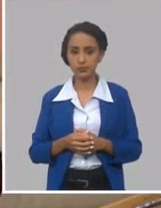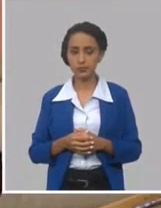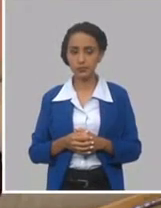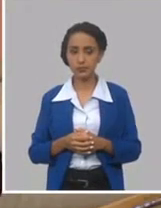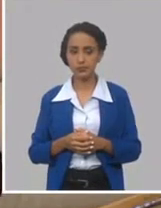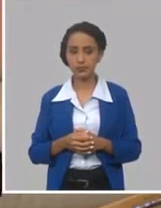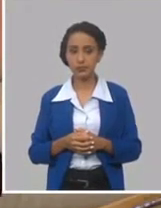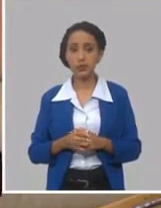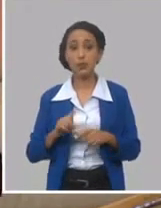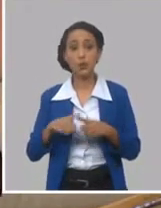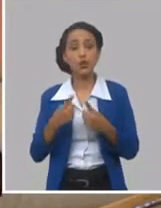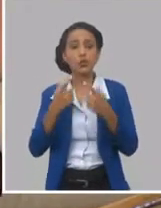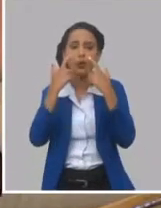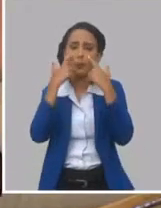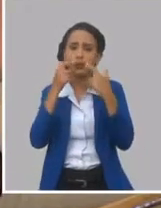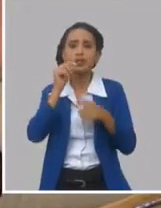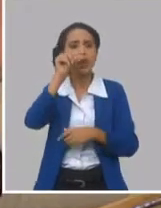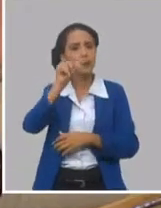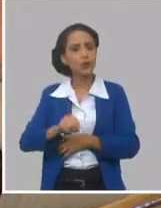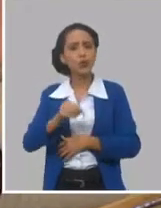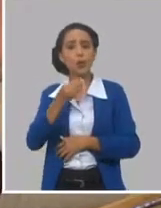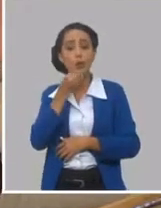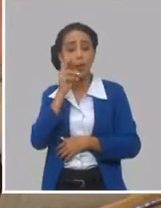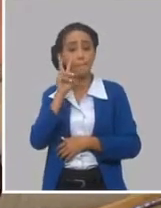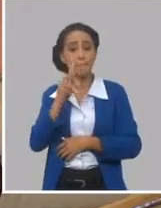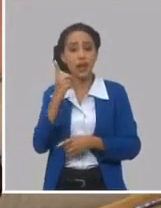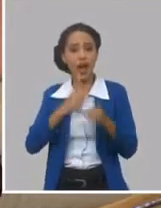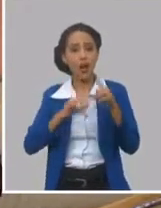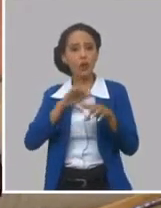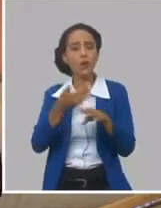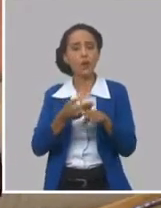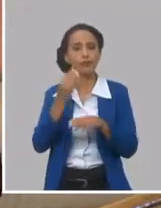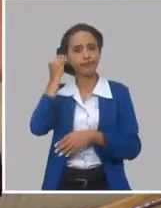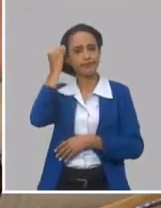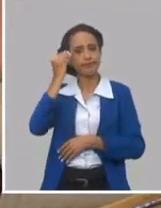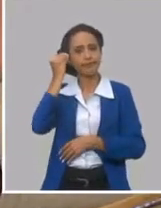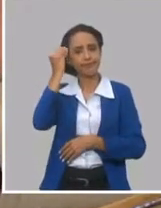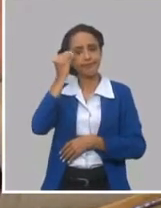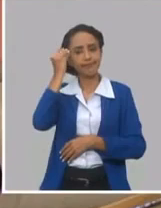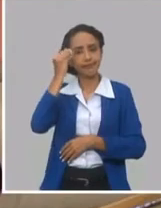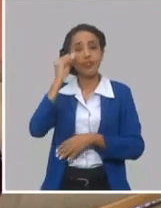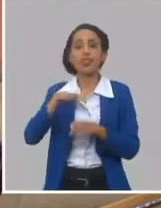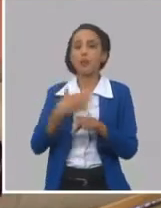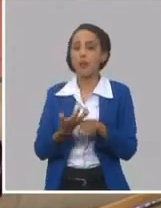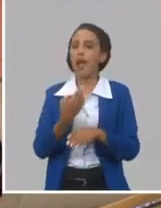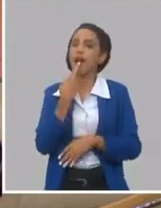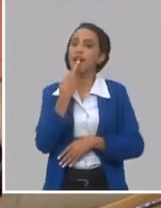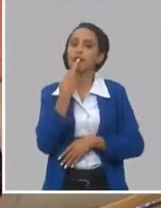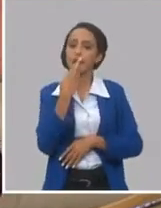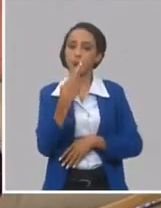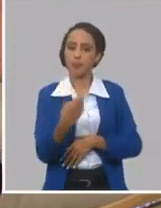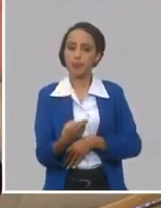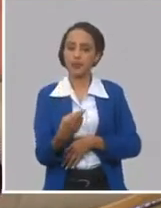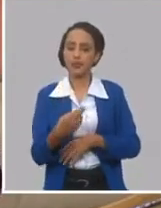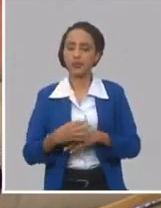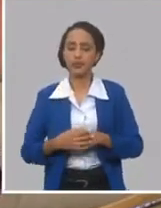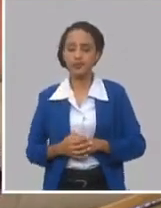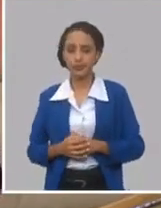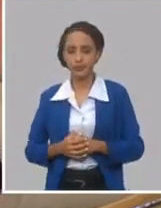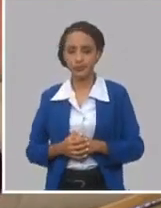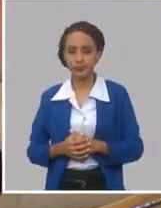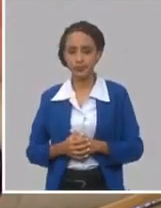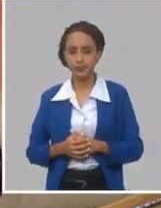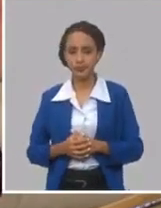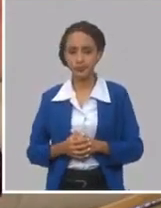de crear conciencia crítica justamente sobre los escenarios sociales donde se viven hoy día y cómo se construye el